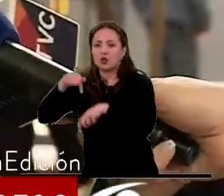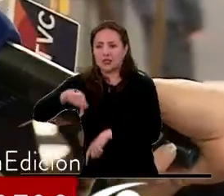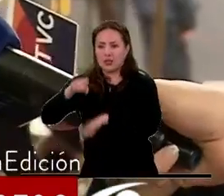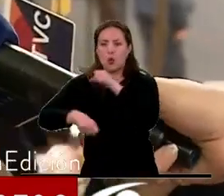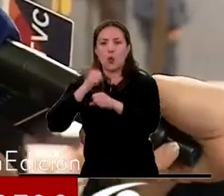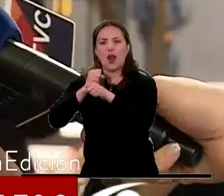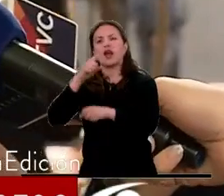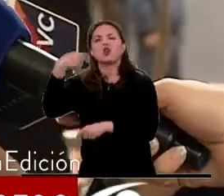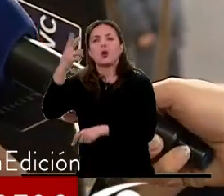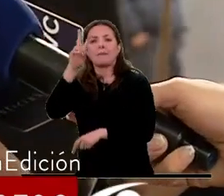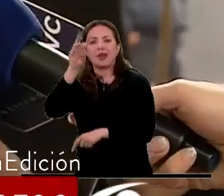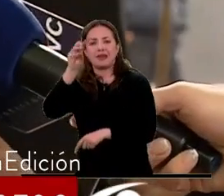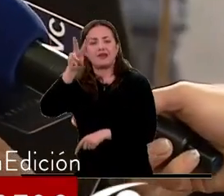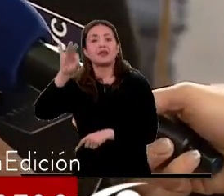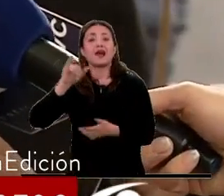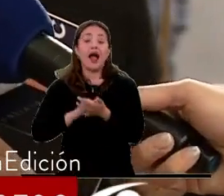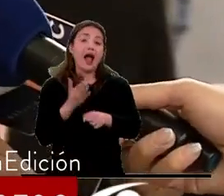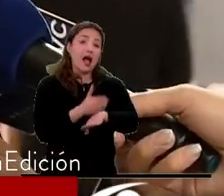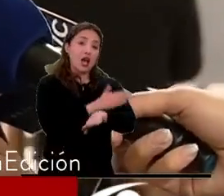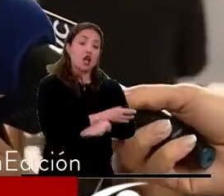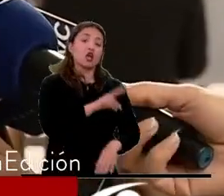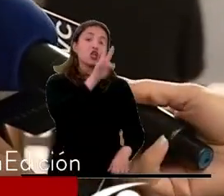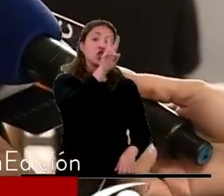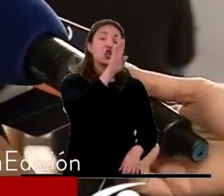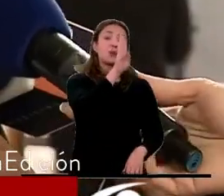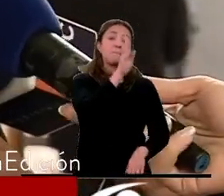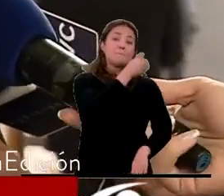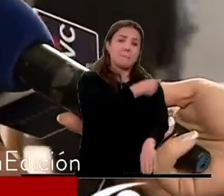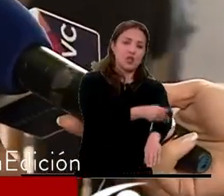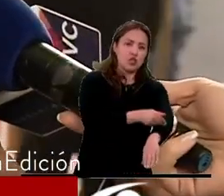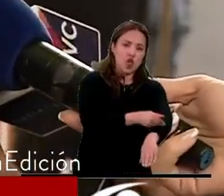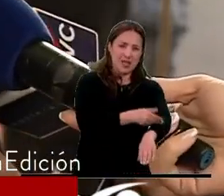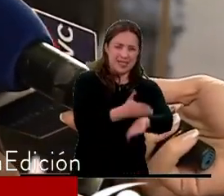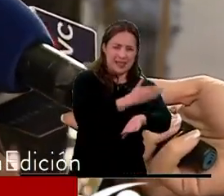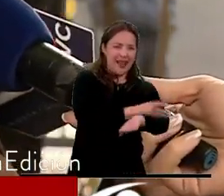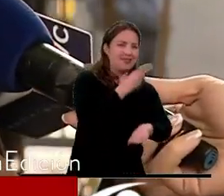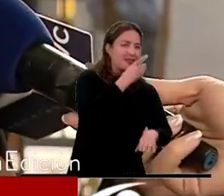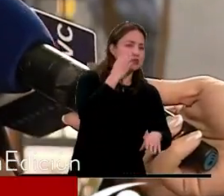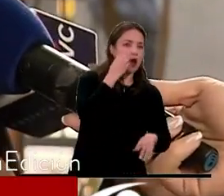de 2.060.000, que lo había presupuestado el presidente Duque, a